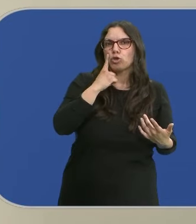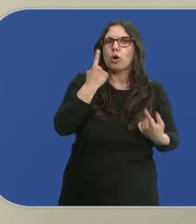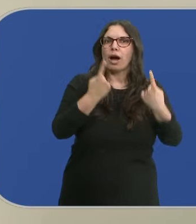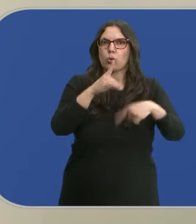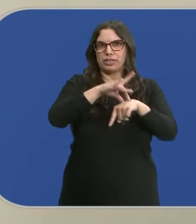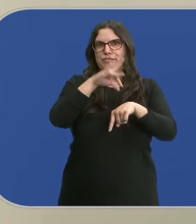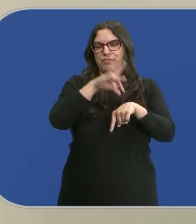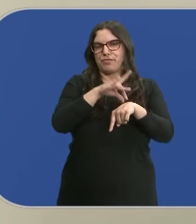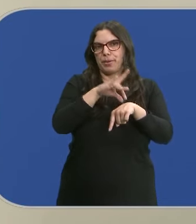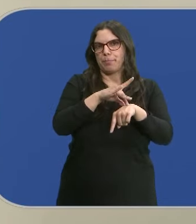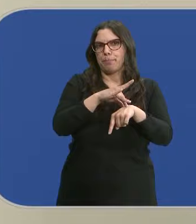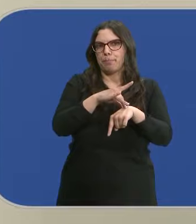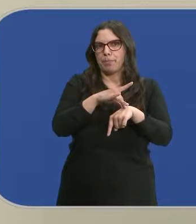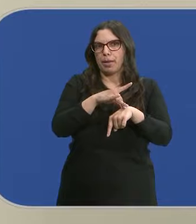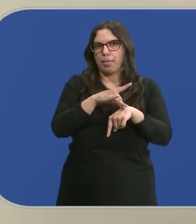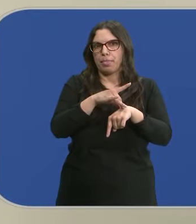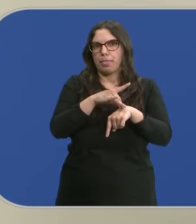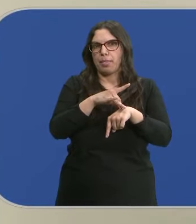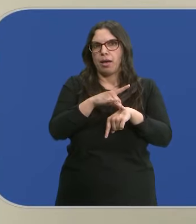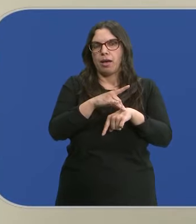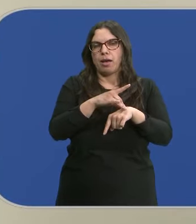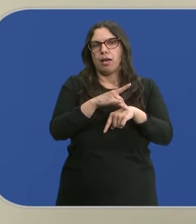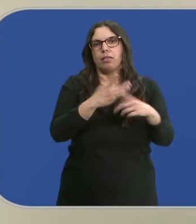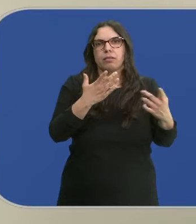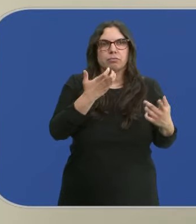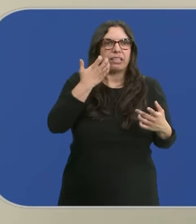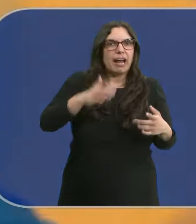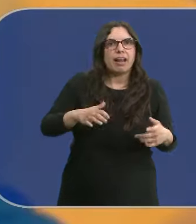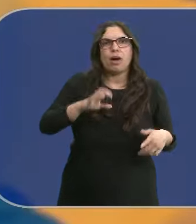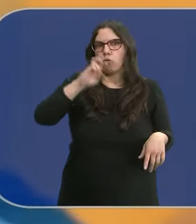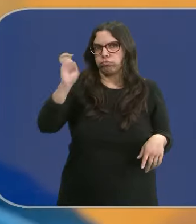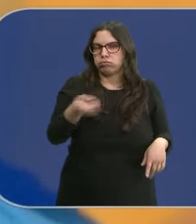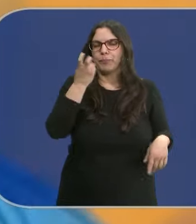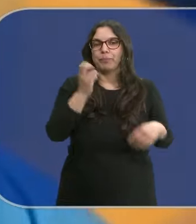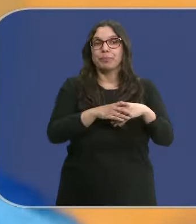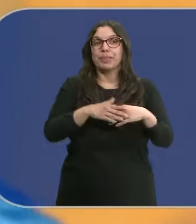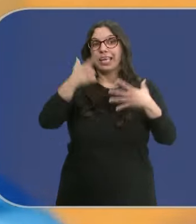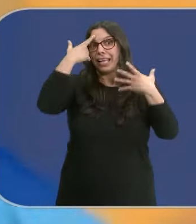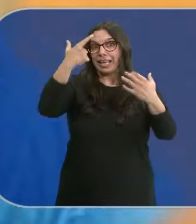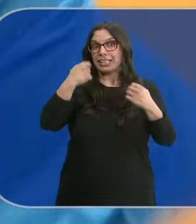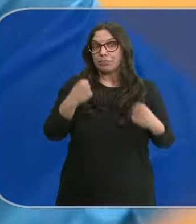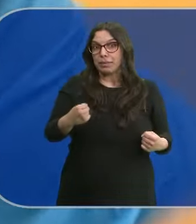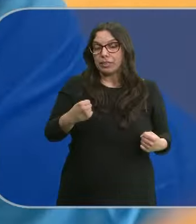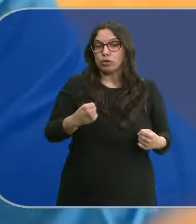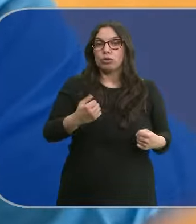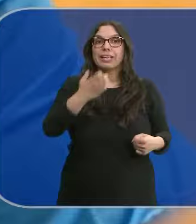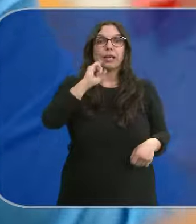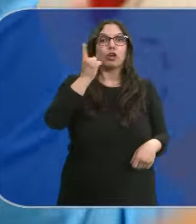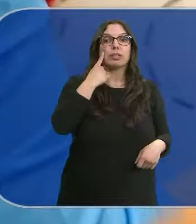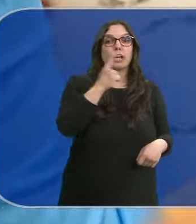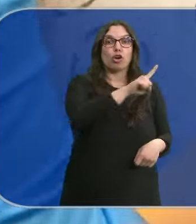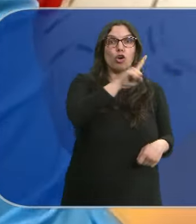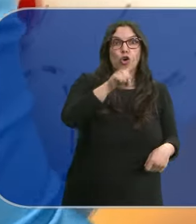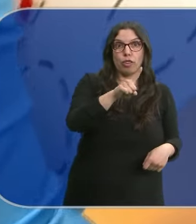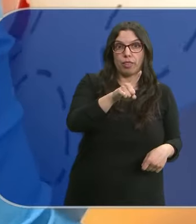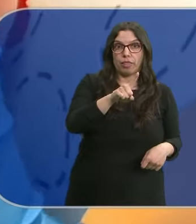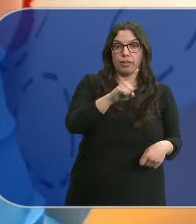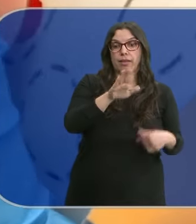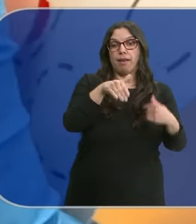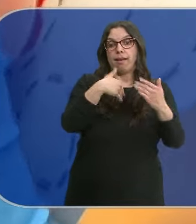ciertas enfermedades de baja prevalencia o enfermedades raras. Para los expertos, pasar de 11 a 18 cribados